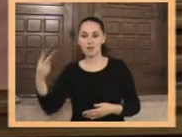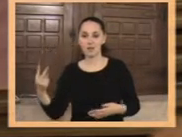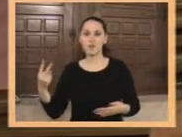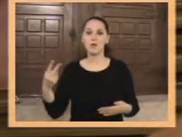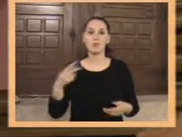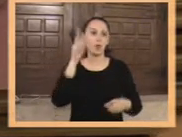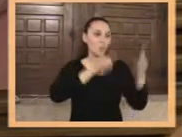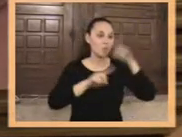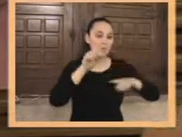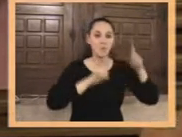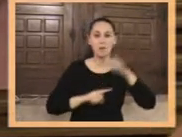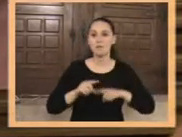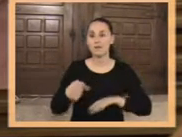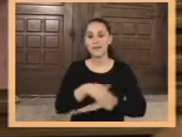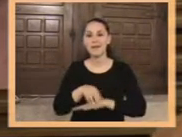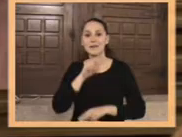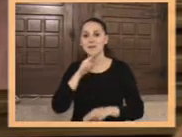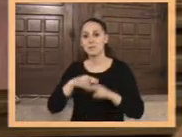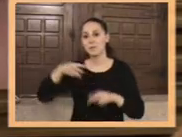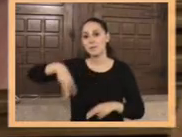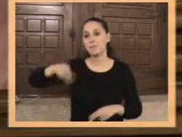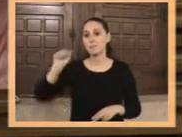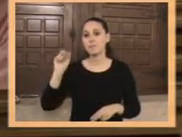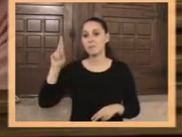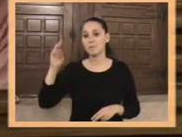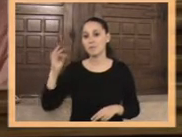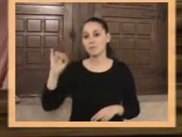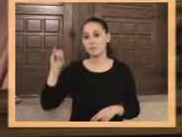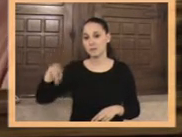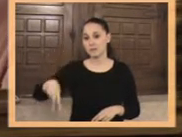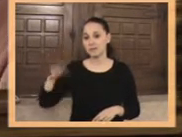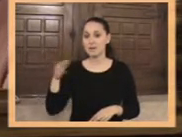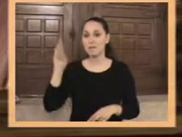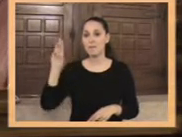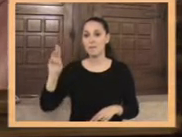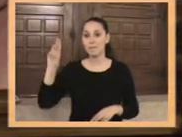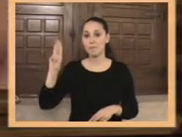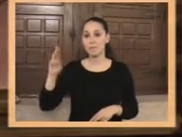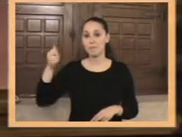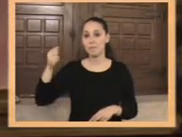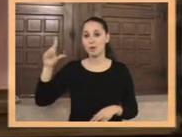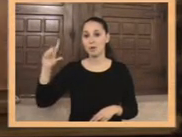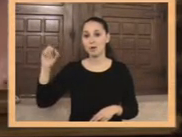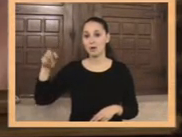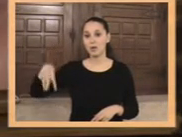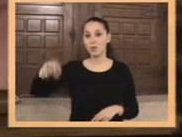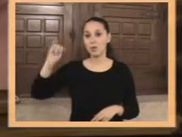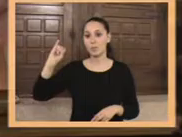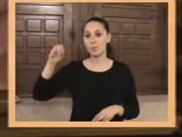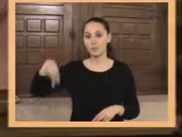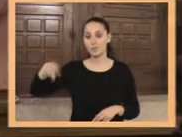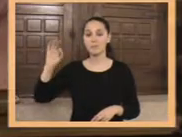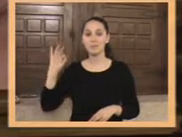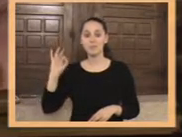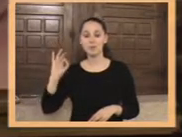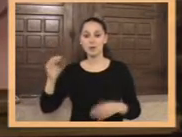Martín Palomino, que también hemos, y el señor alcalde, yo sé que ha pedido, tenemos un montón de competencias impropias que estamos asumiendo nosotros y dependen a la Junta de Extremadura.